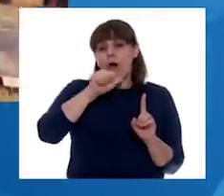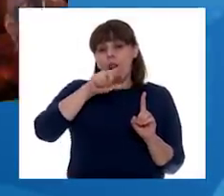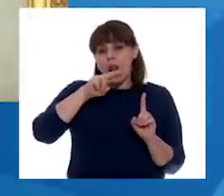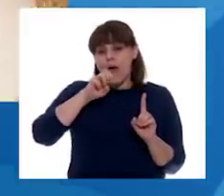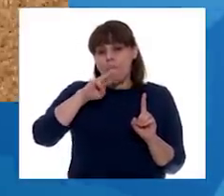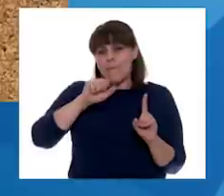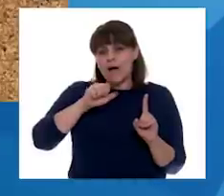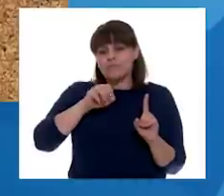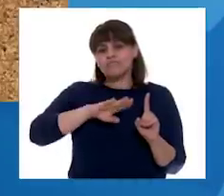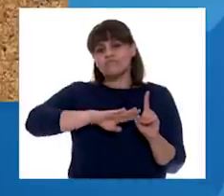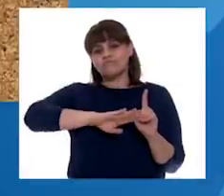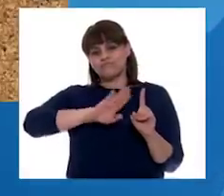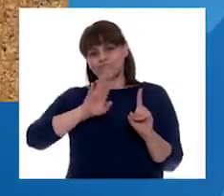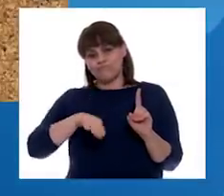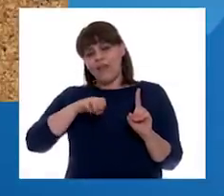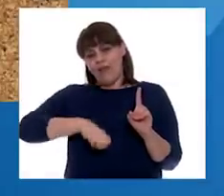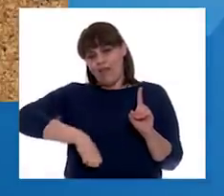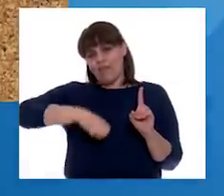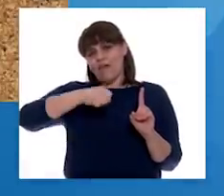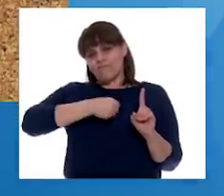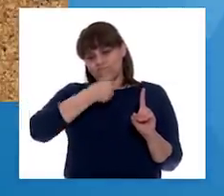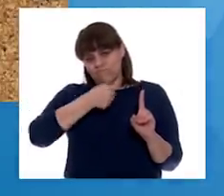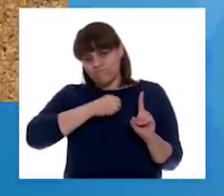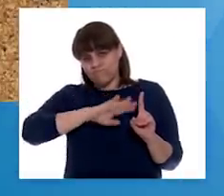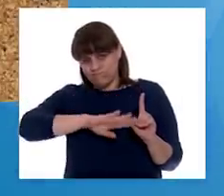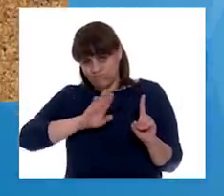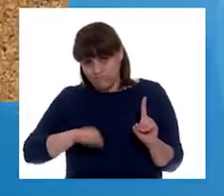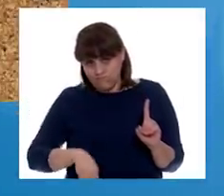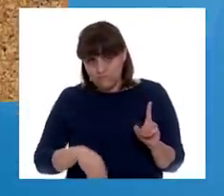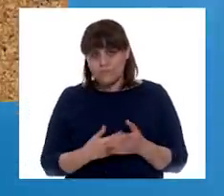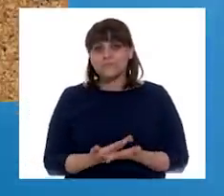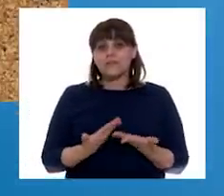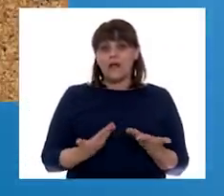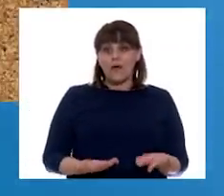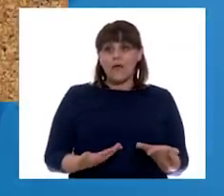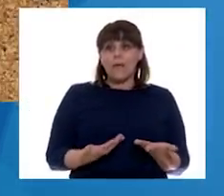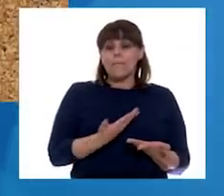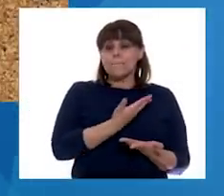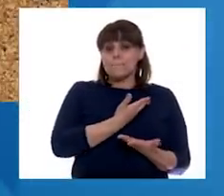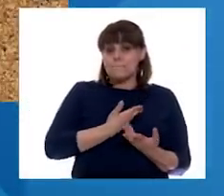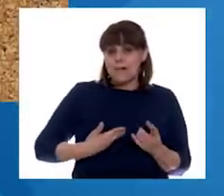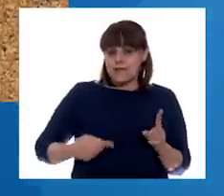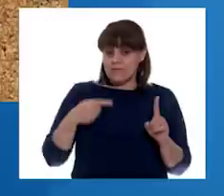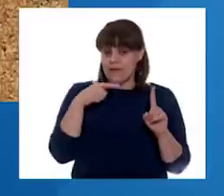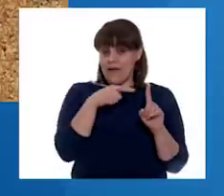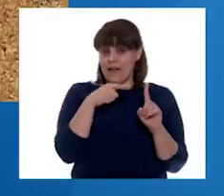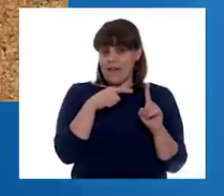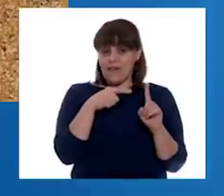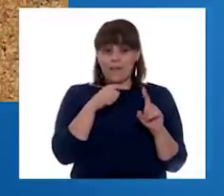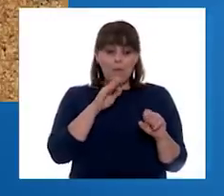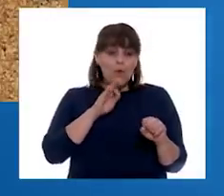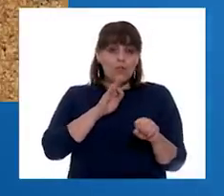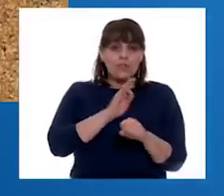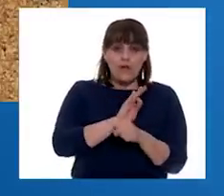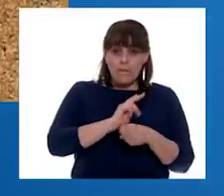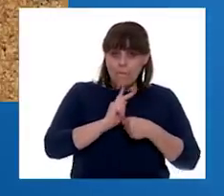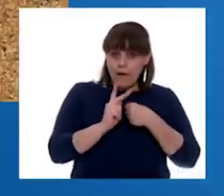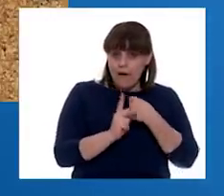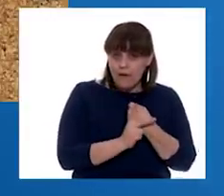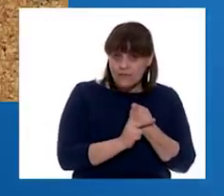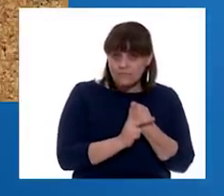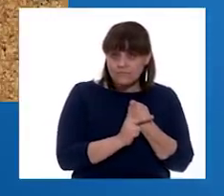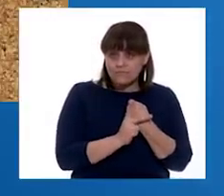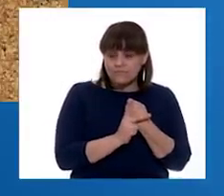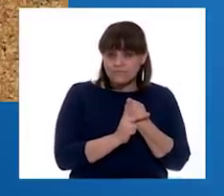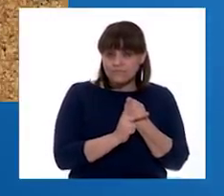edad. Así el héroe de Tampico, presidente consagrado y defensor de la patria, se impondría a sí